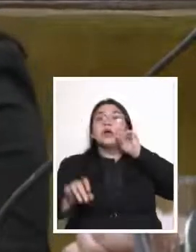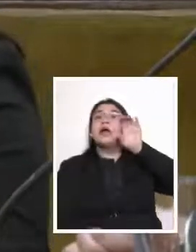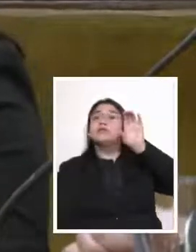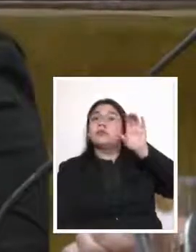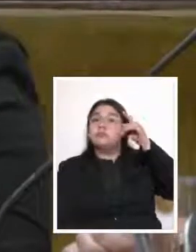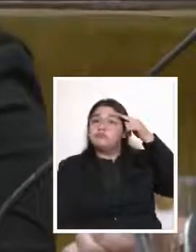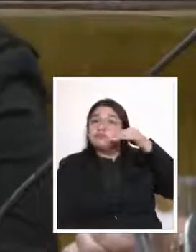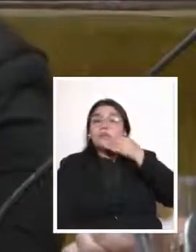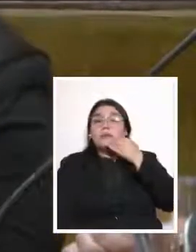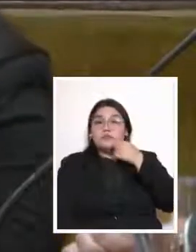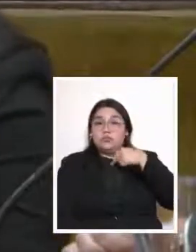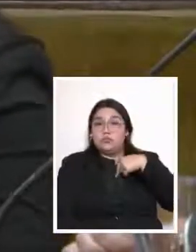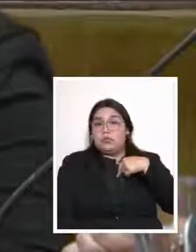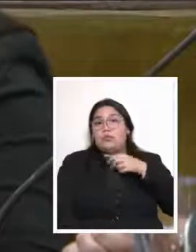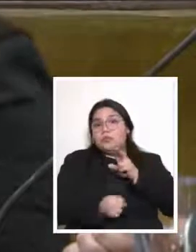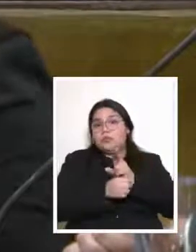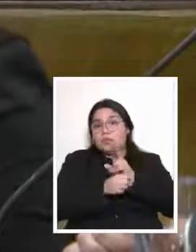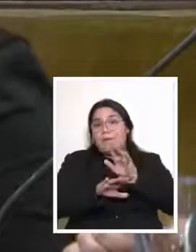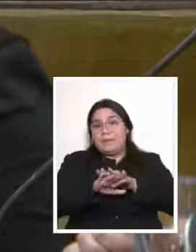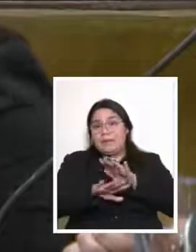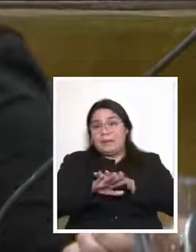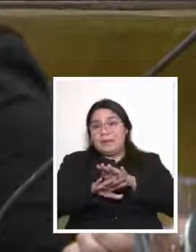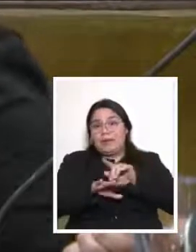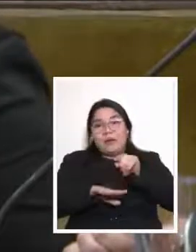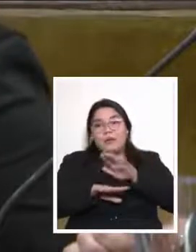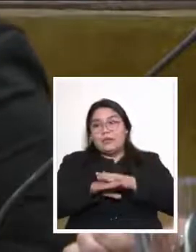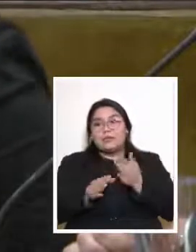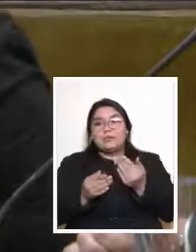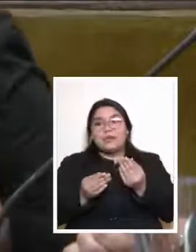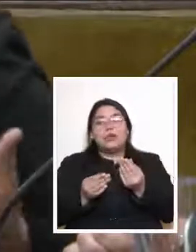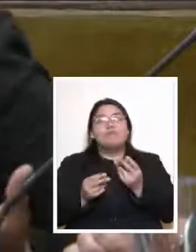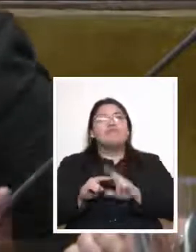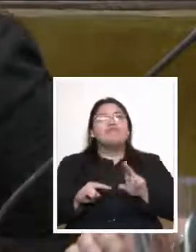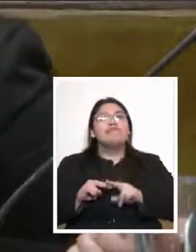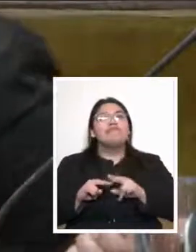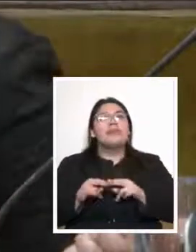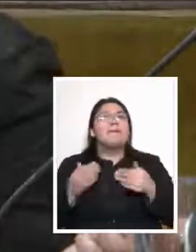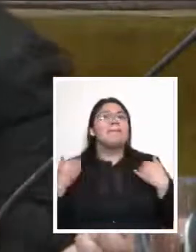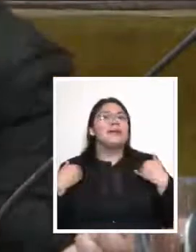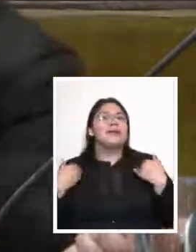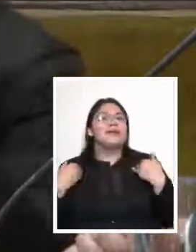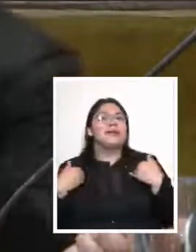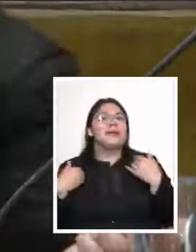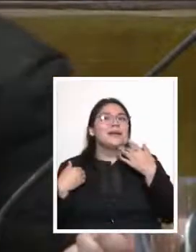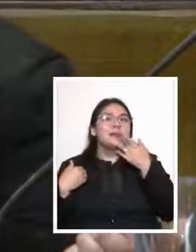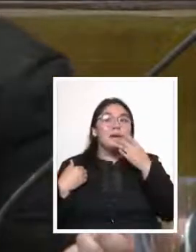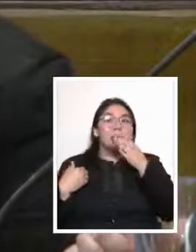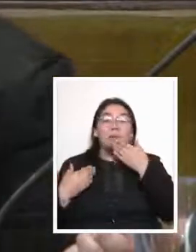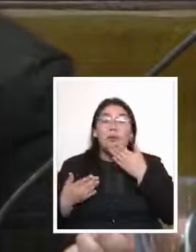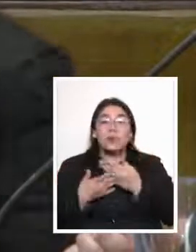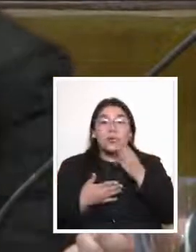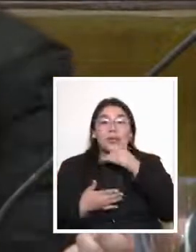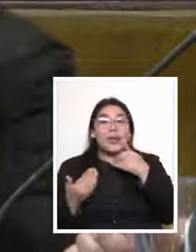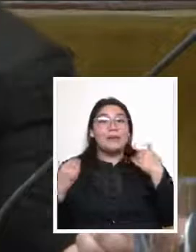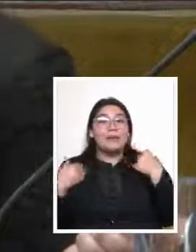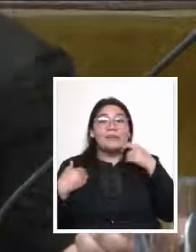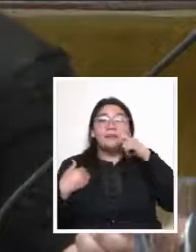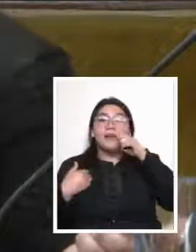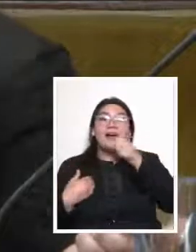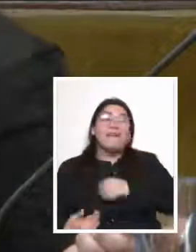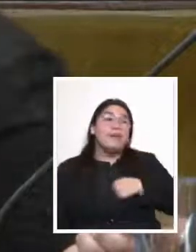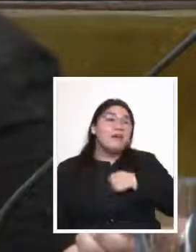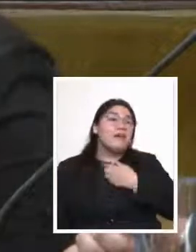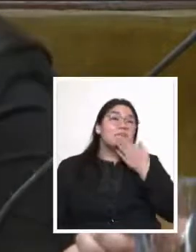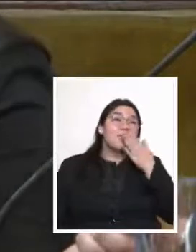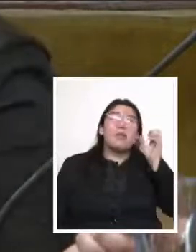de matemática y como la matemática necesita ser aplicada, porque si no resulta ser muy abstracta y por ende termina siendo aburrida, fome y a todo el mundo le va